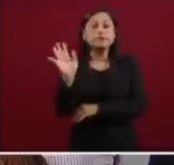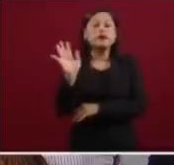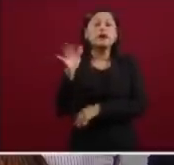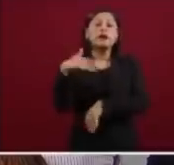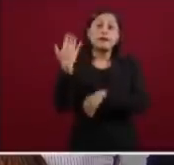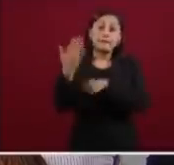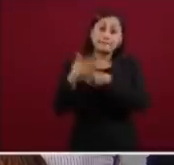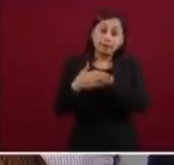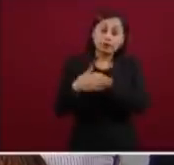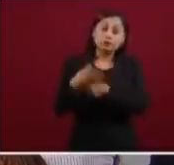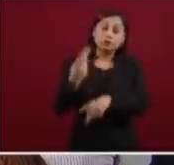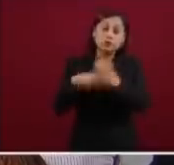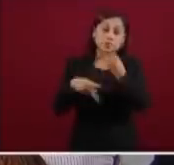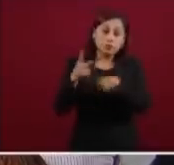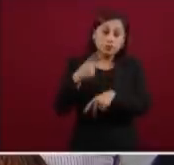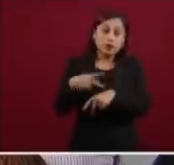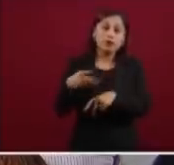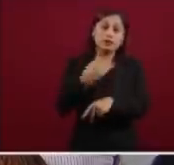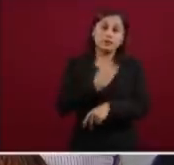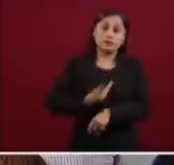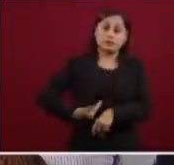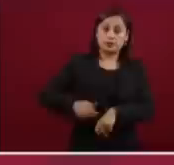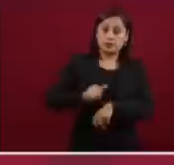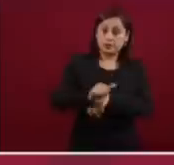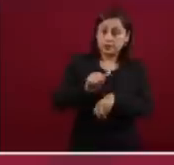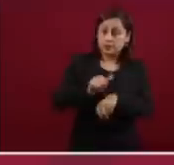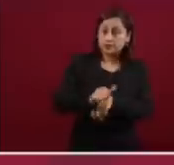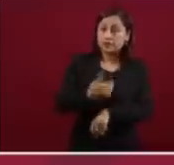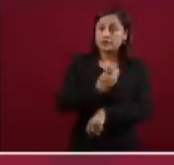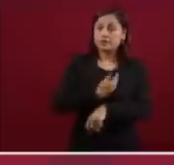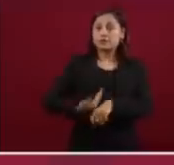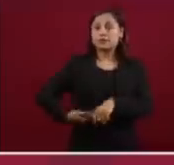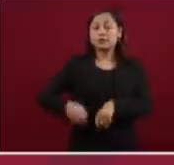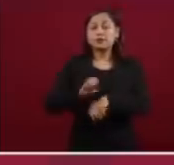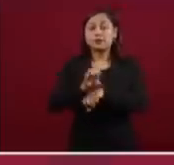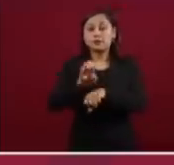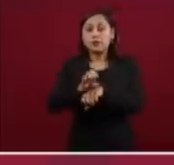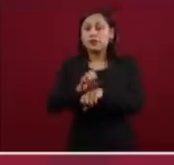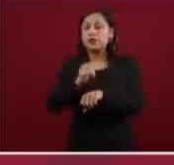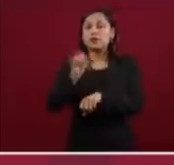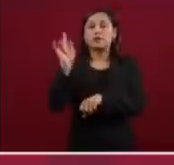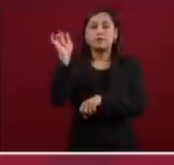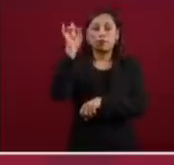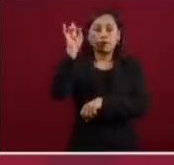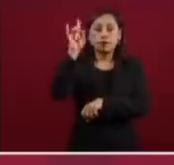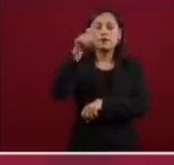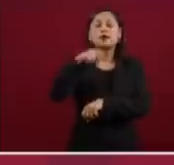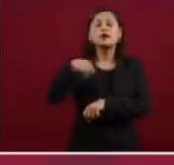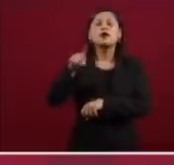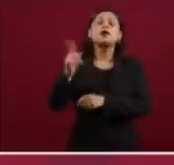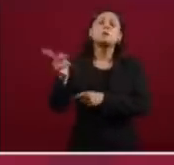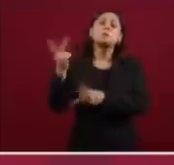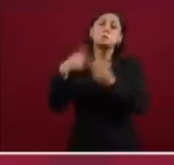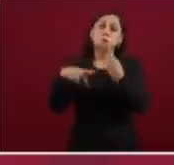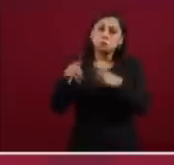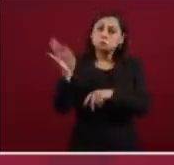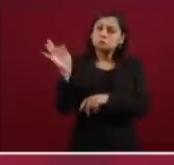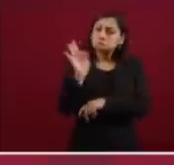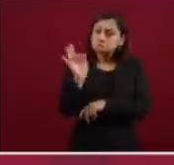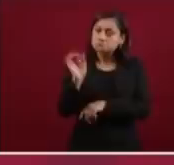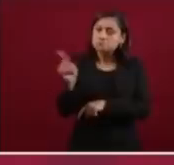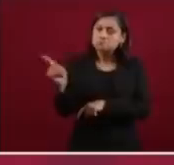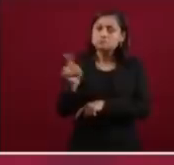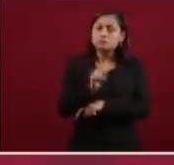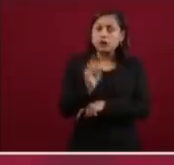argentina y con el presidente de ecuador de bolivia y también con el presidente ecuador si